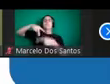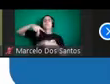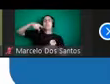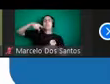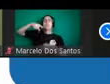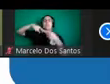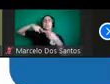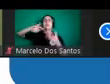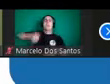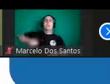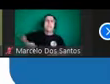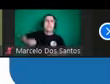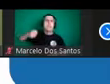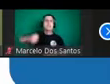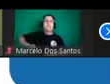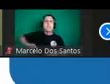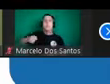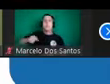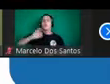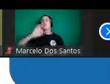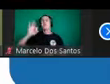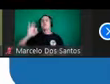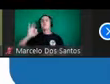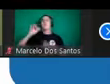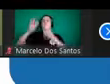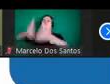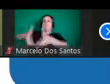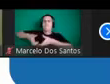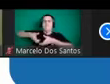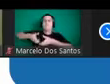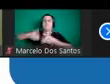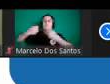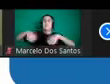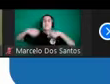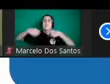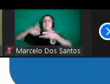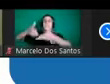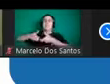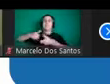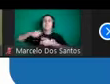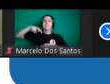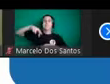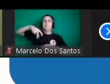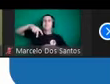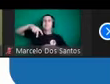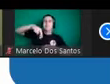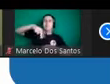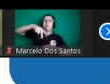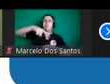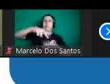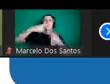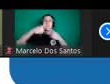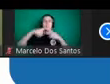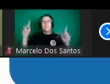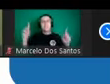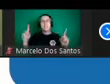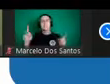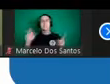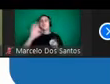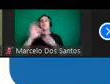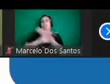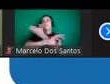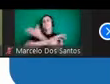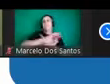que de repente usan prótesis o tienen una amputación, una variedad grande, ¿verdad? Pero lo principal acá es tener en